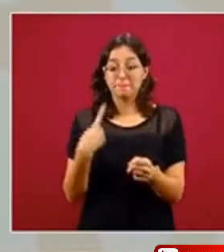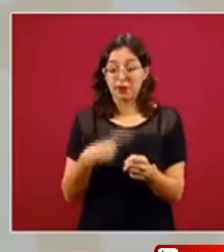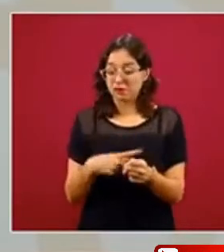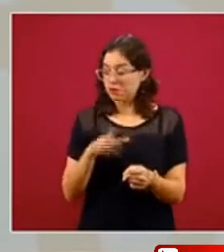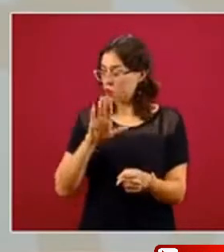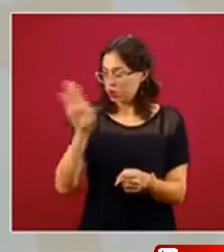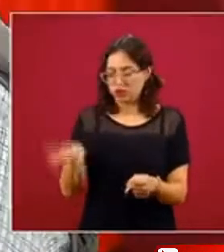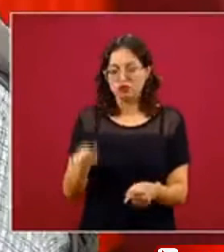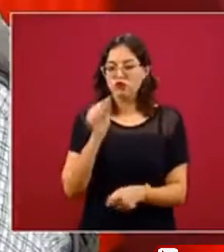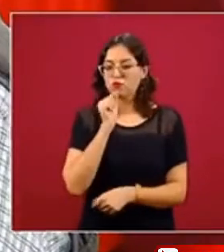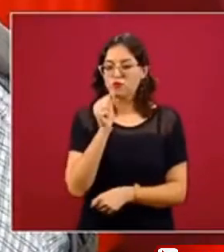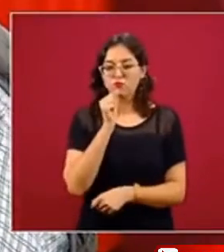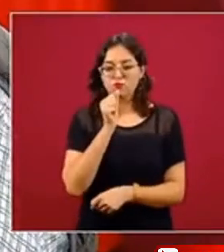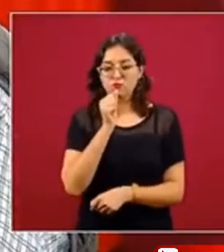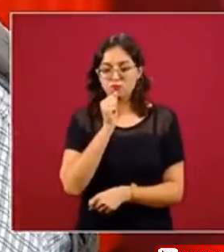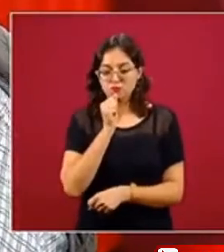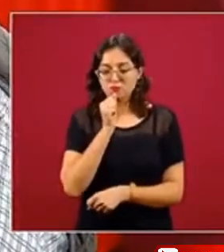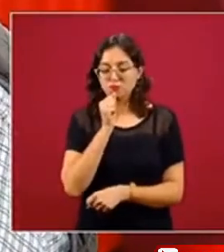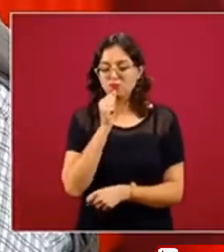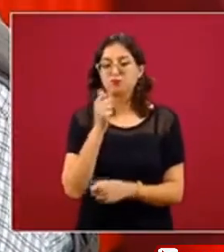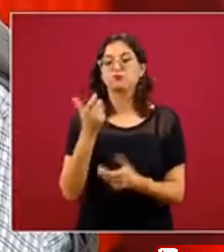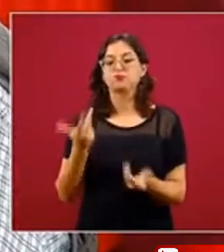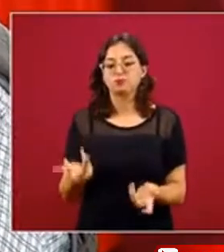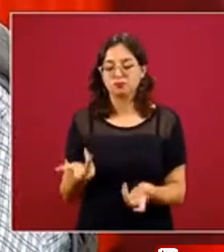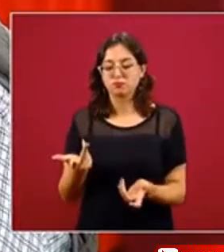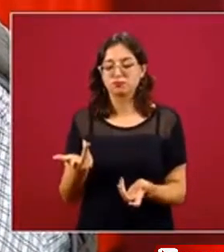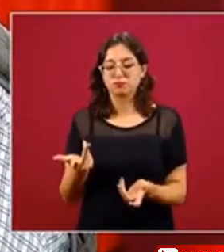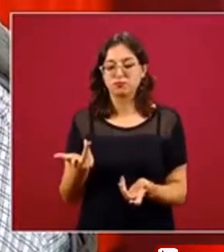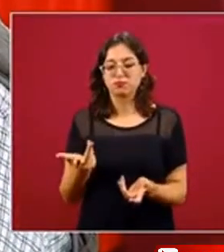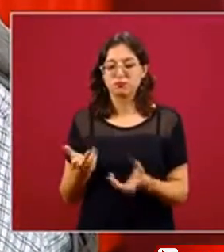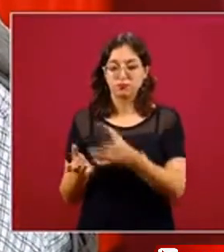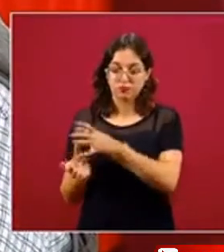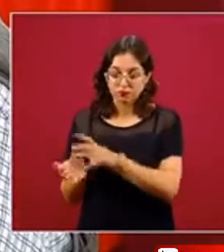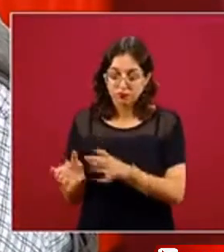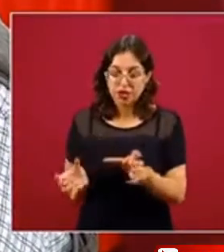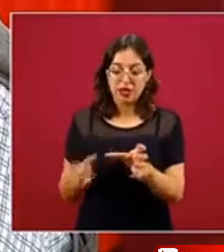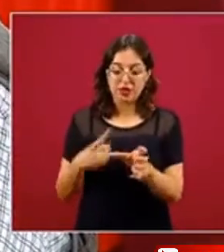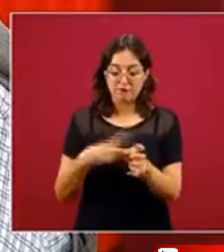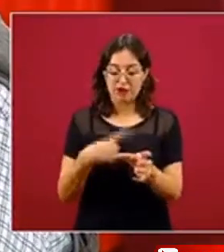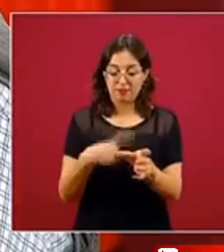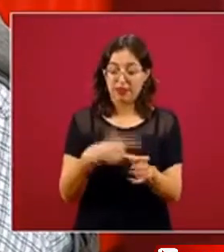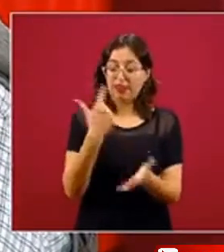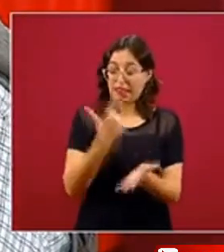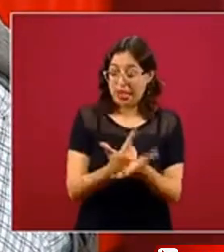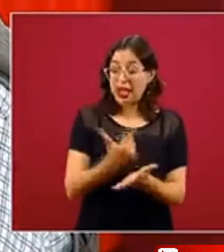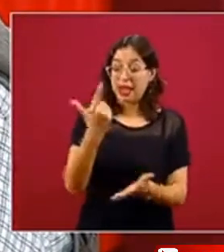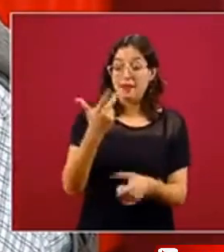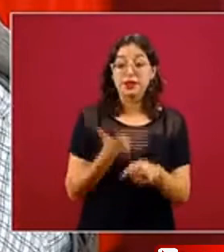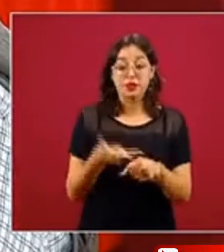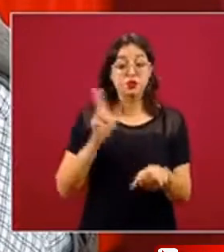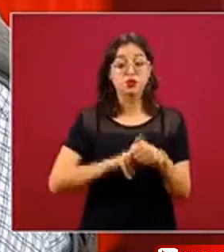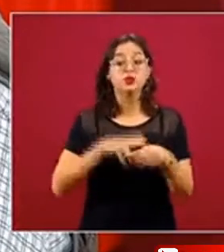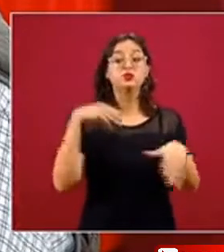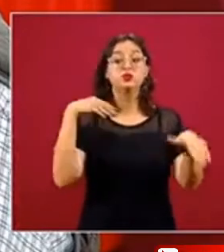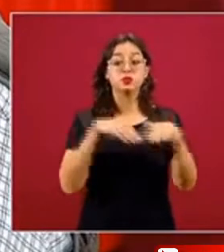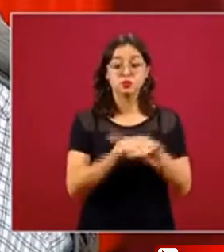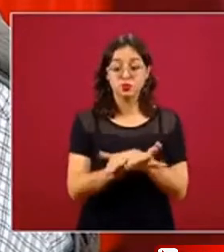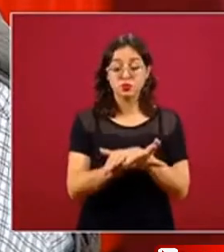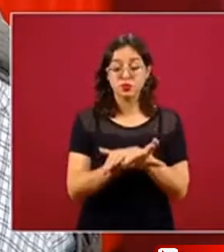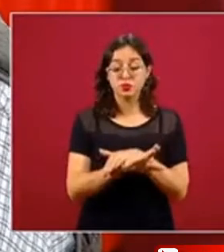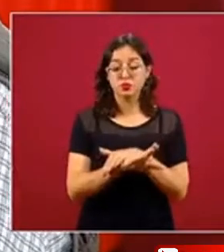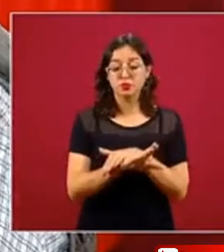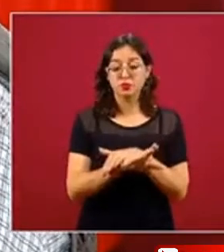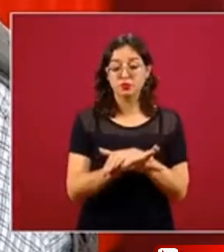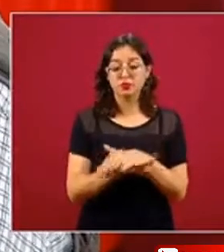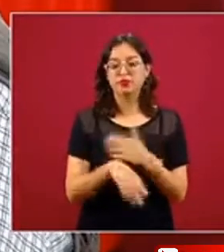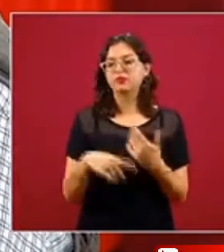han fallecido. En ambos grupos, los grupos que presentaron enfermedad más grave, es decir, que estuvieron hospitalizados, aquellos